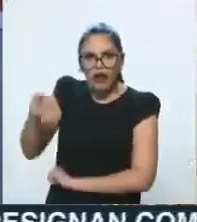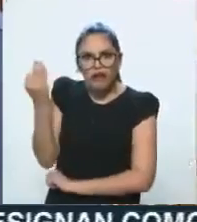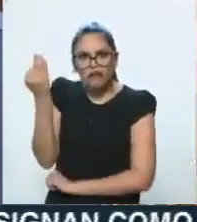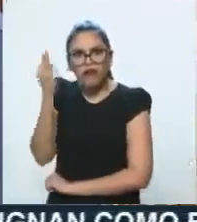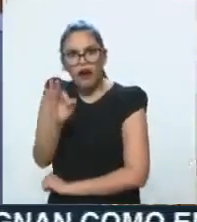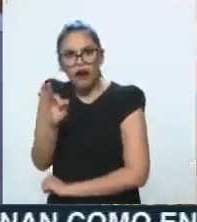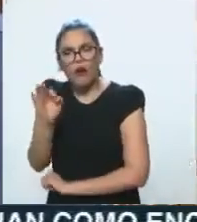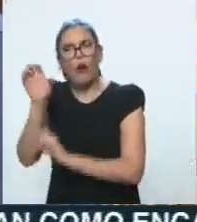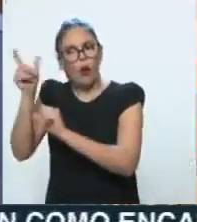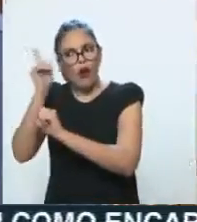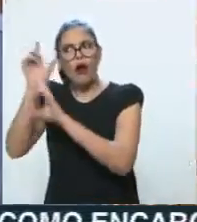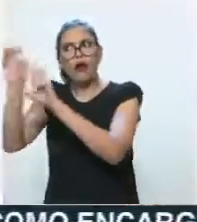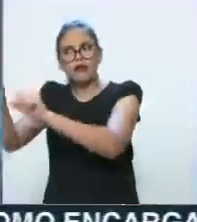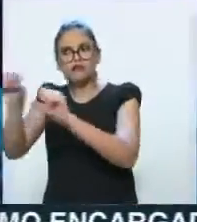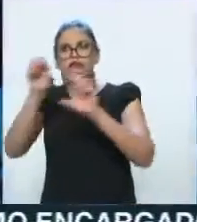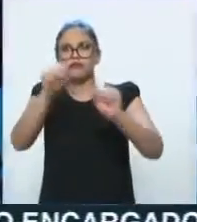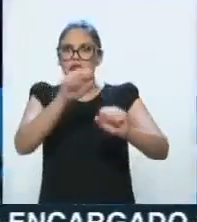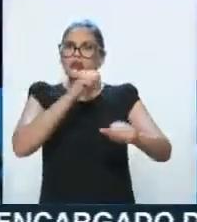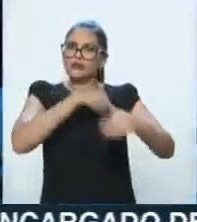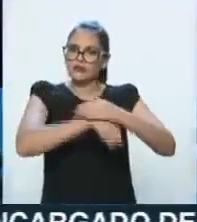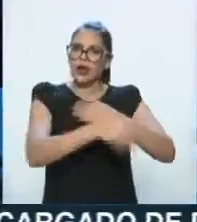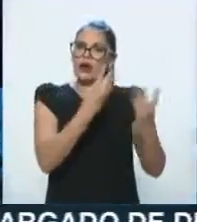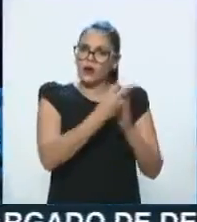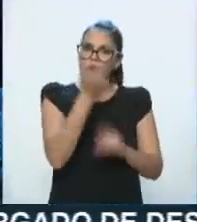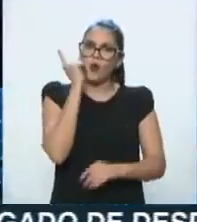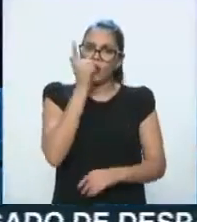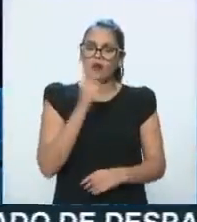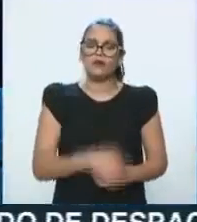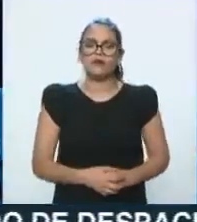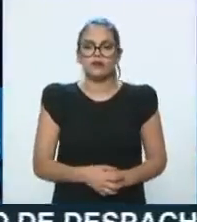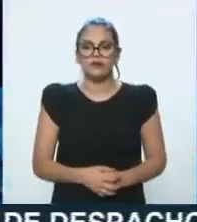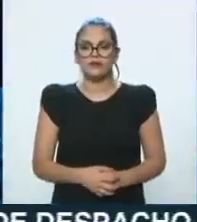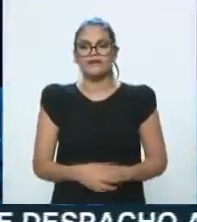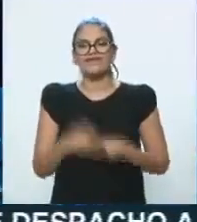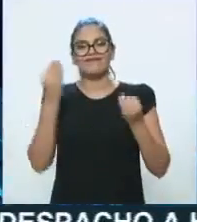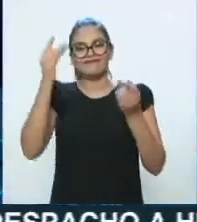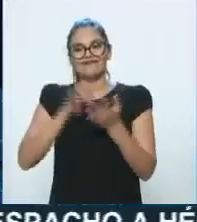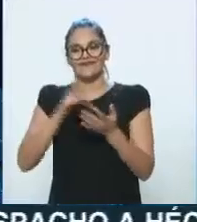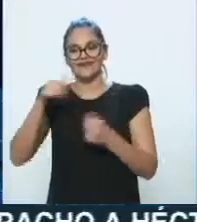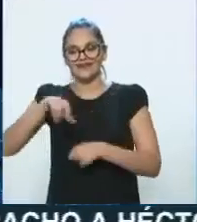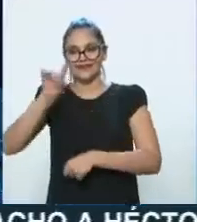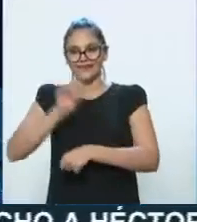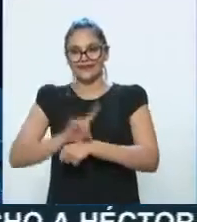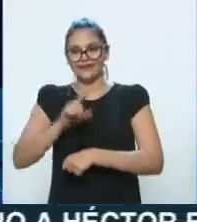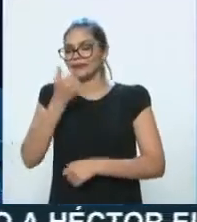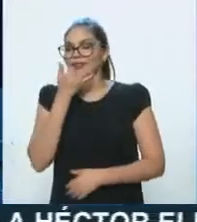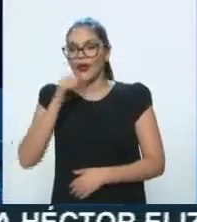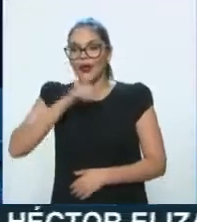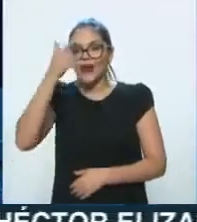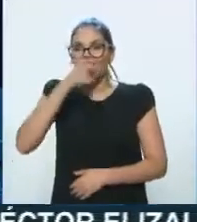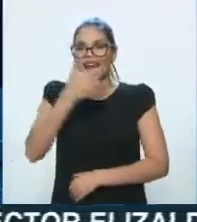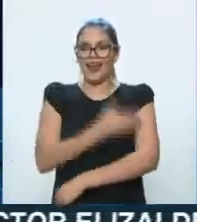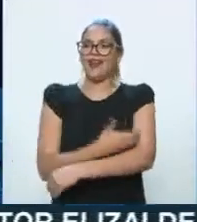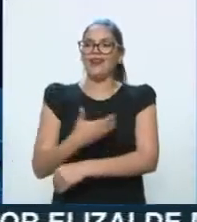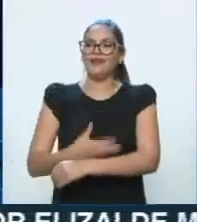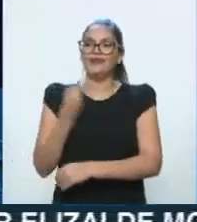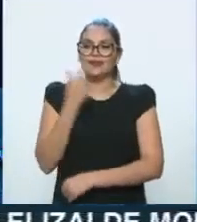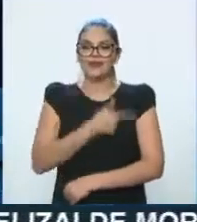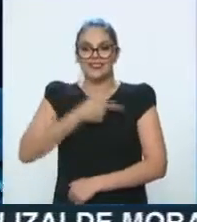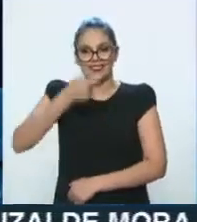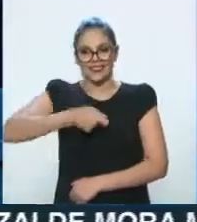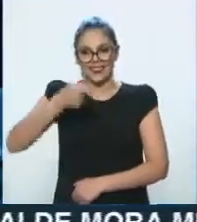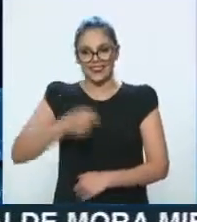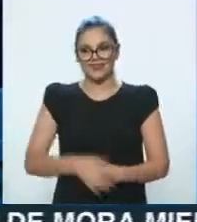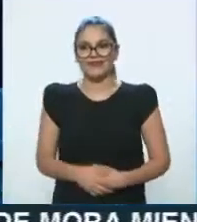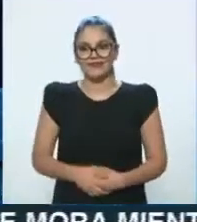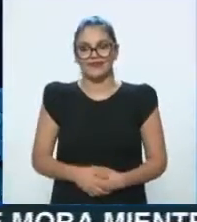multimillonarios fabrizio mejía muchísimas gracias por acompañarnos esta noche aquí en capital 21 que woods saludarte